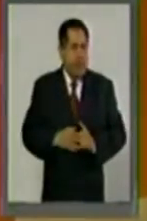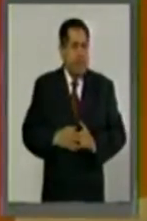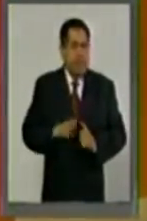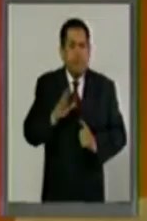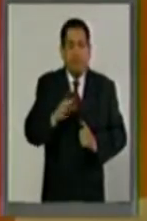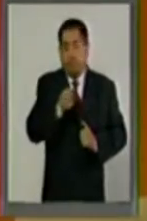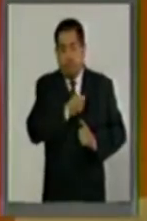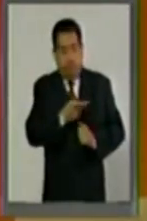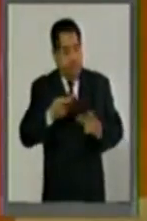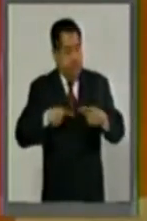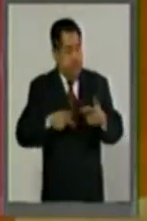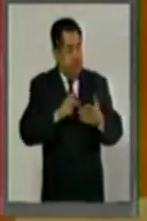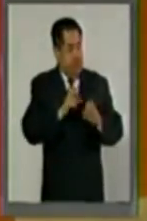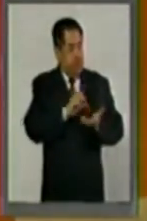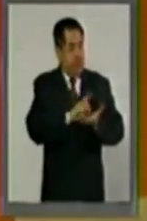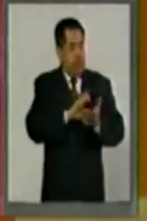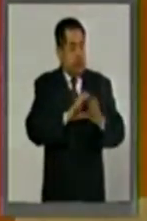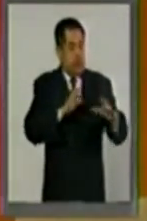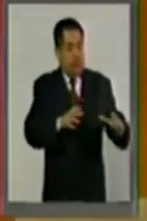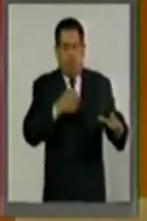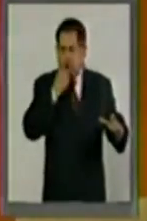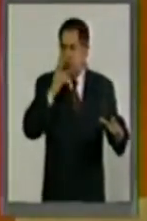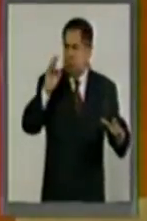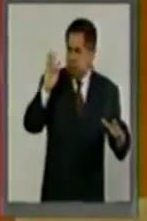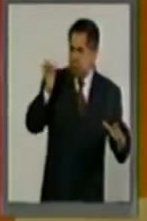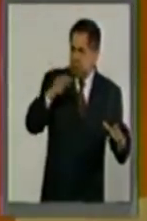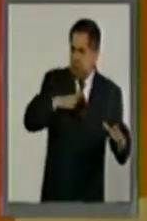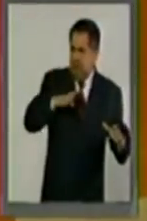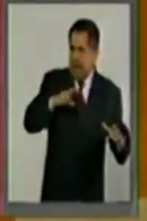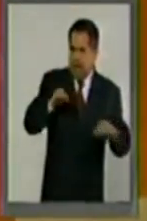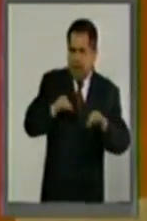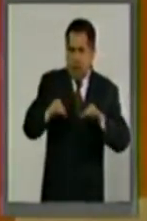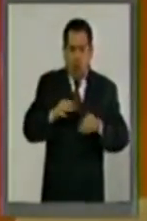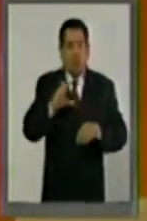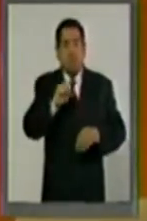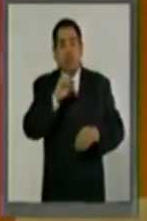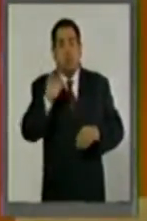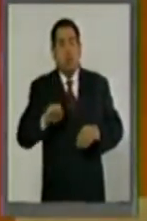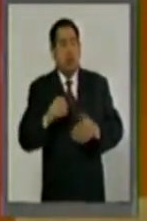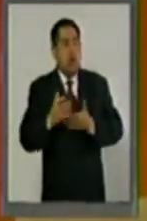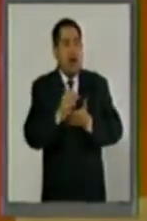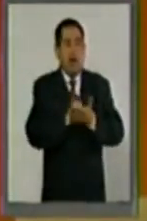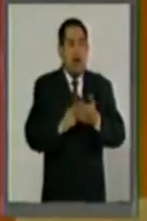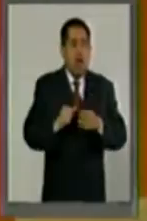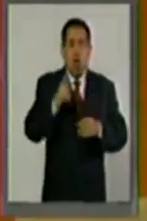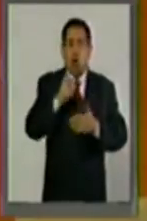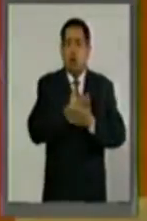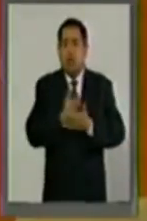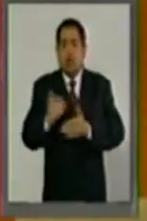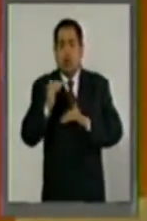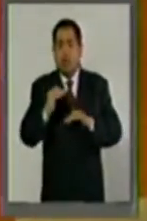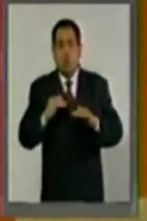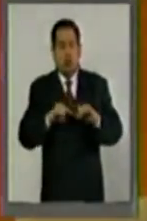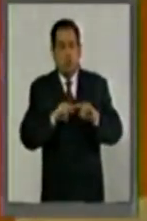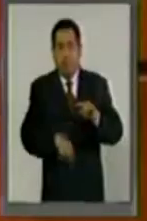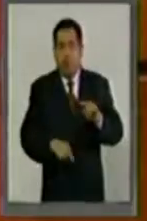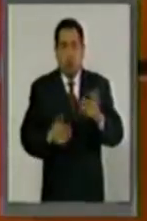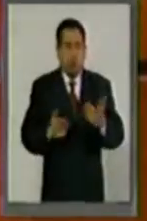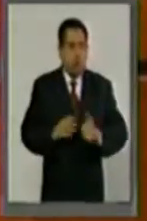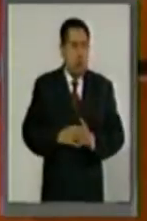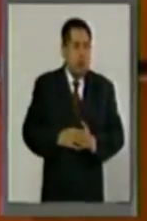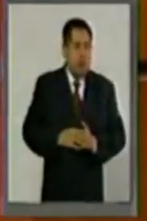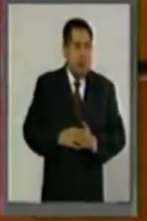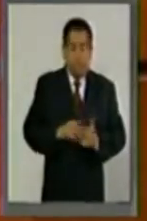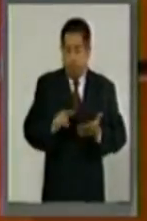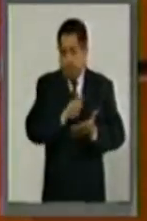personas con discapacidad que declaran trabajar, cerca del 60% ganan menos de 2 salarios mínimos. La